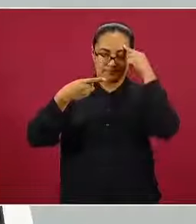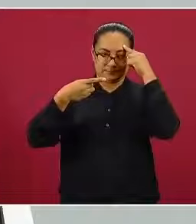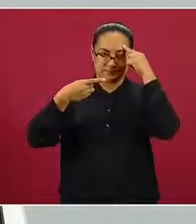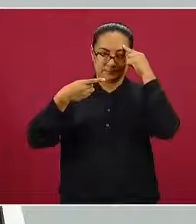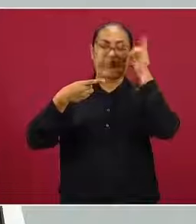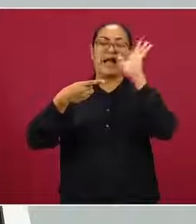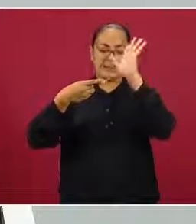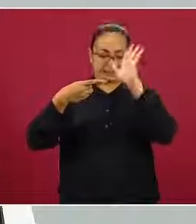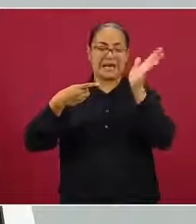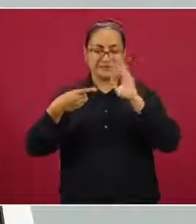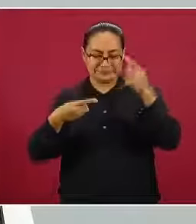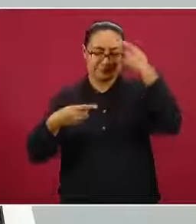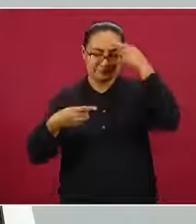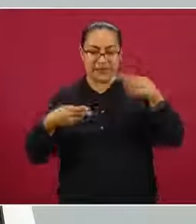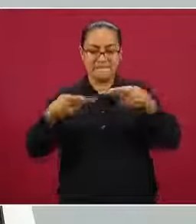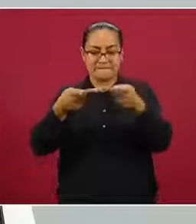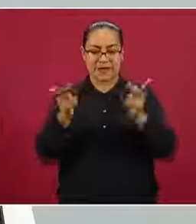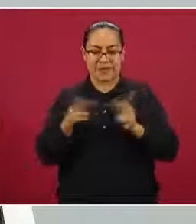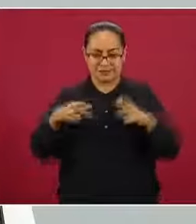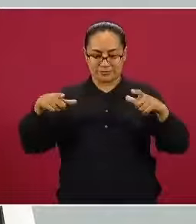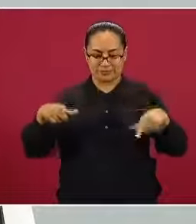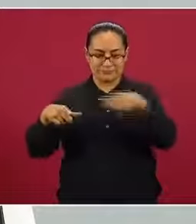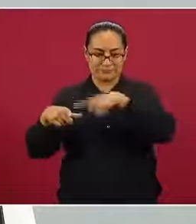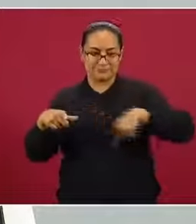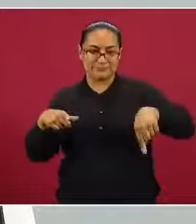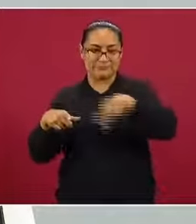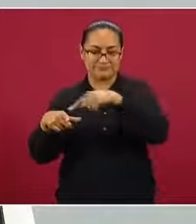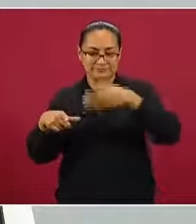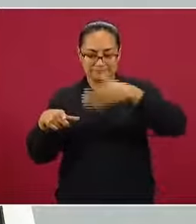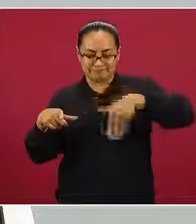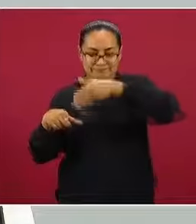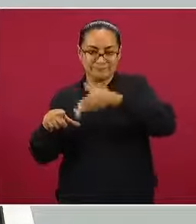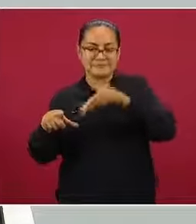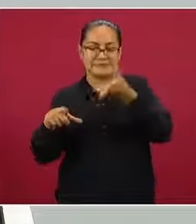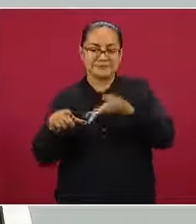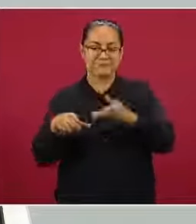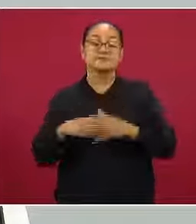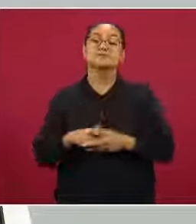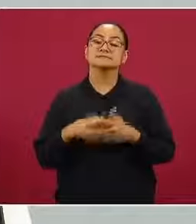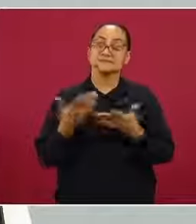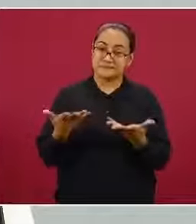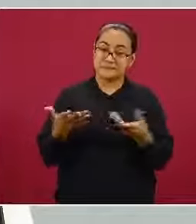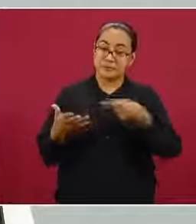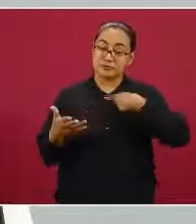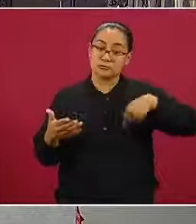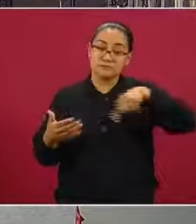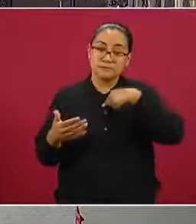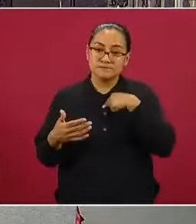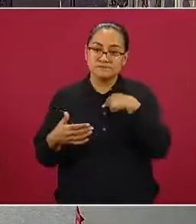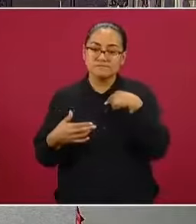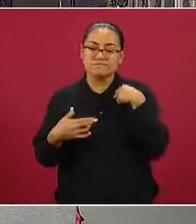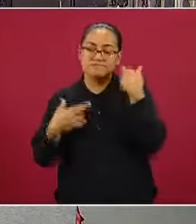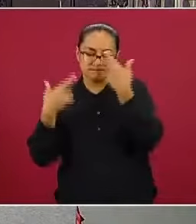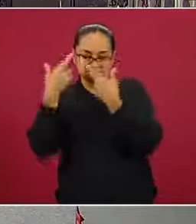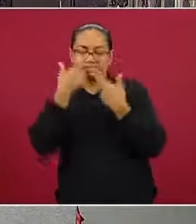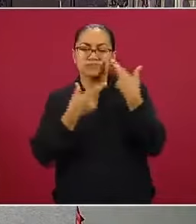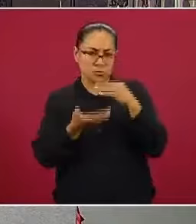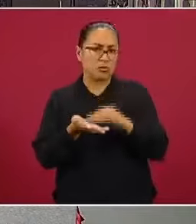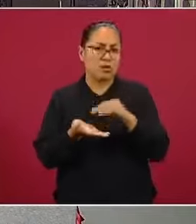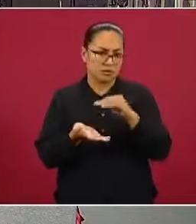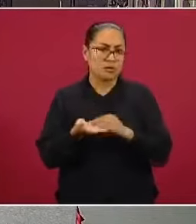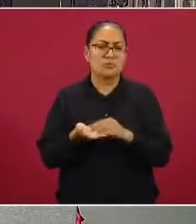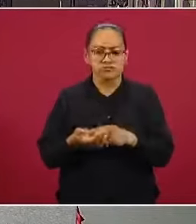plato del buen comer, perdón. Sí, en efecto, como lo mencioné, estamos en revisión. Digo, ahorita el plato es vigente, pero creemos